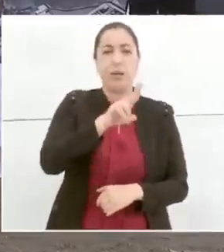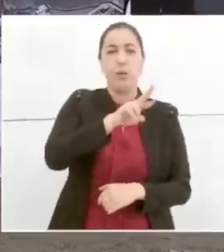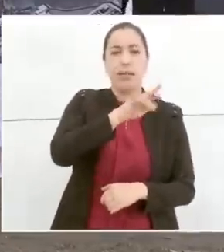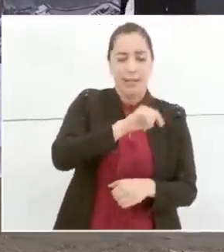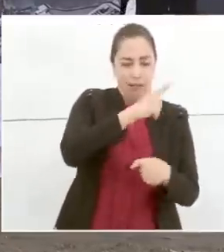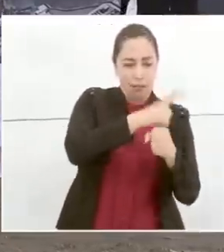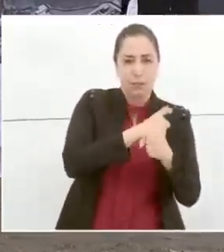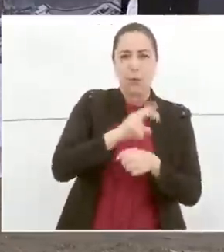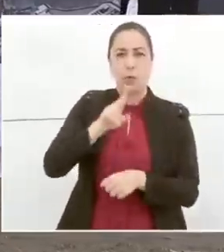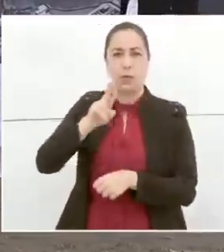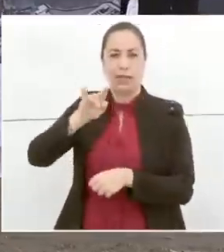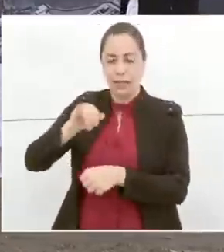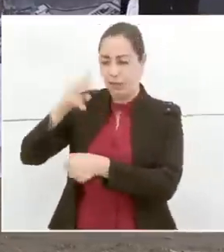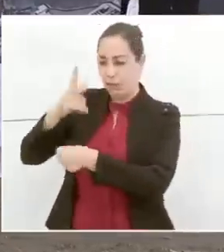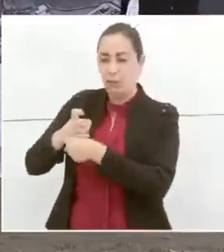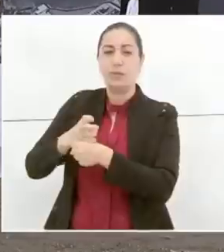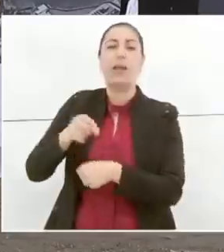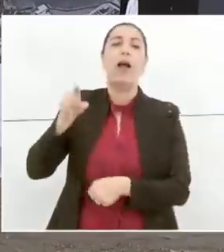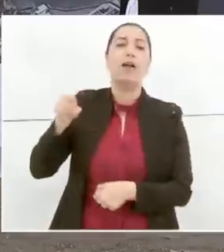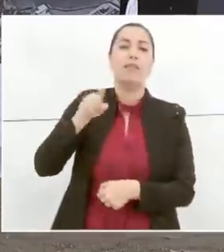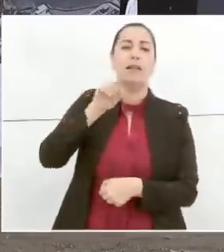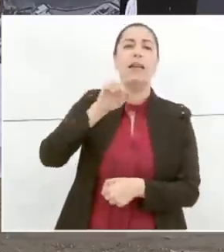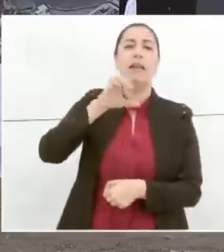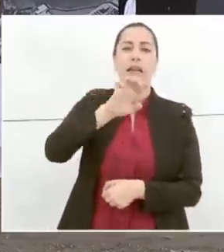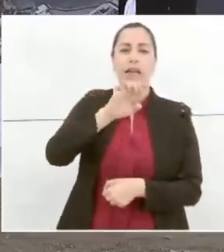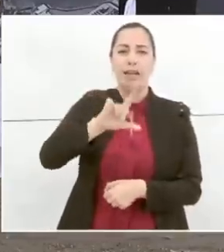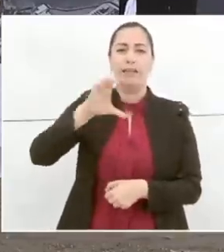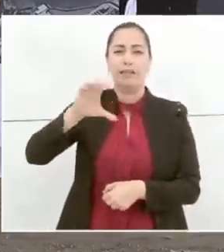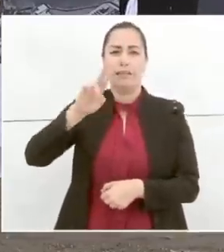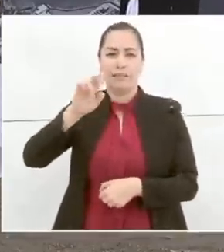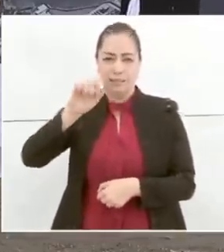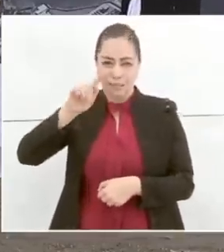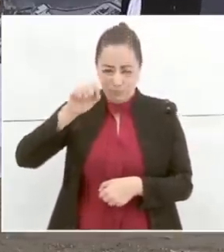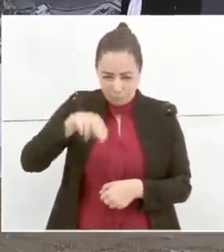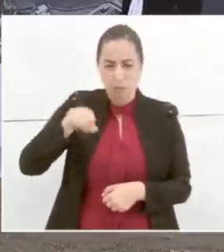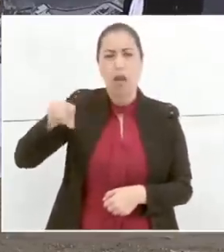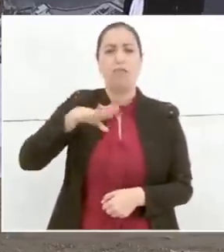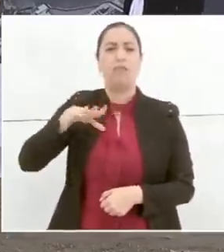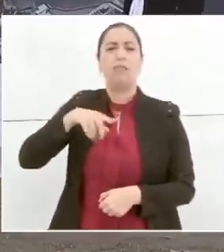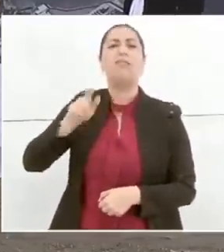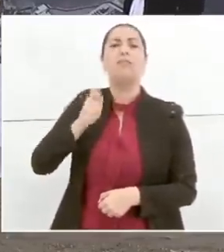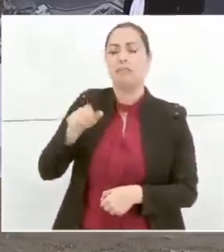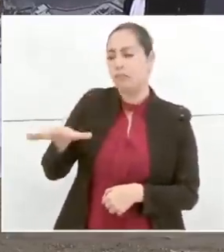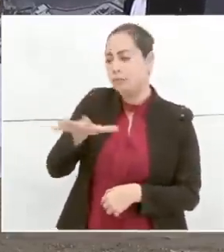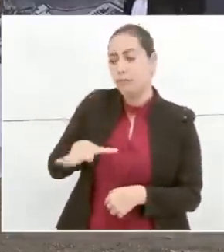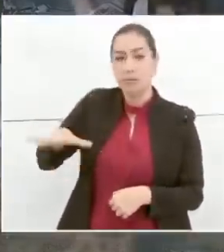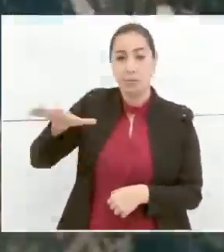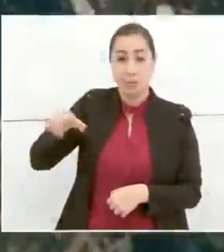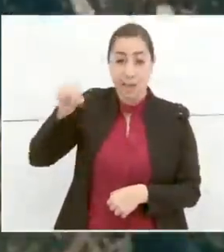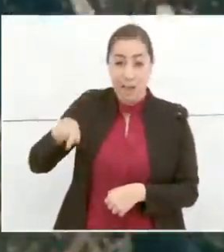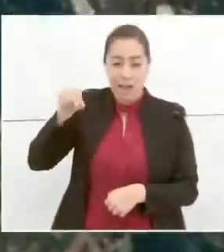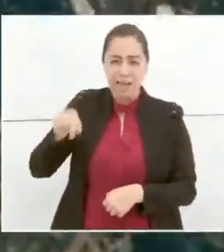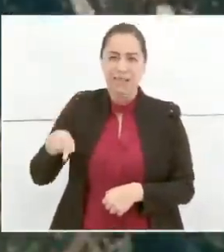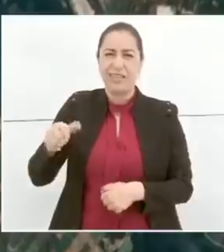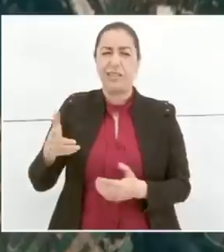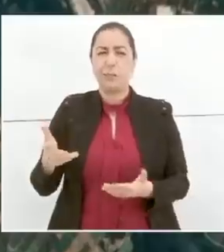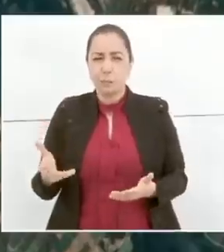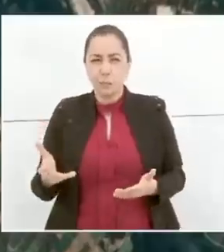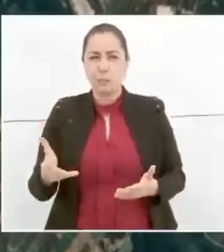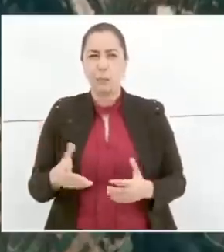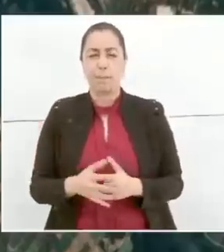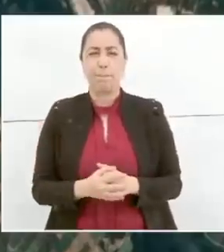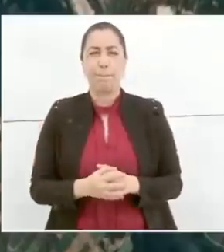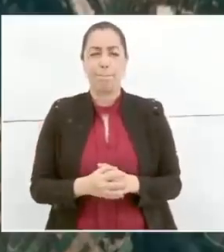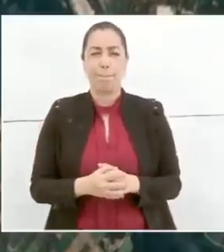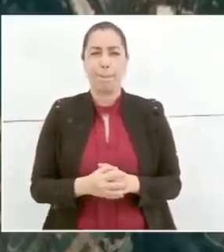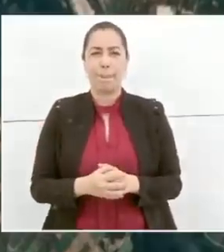2 y la del Crestón, está en esta zona, que es una zona donde pasan muchos